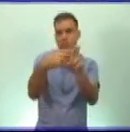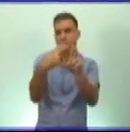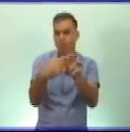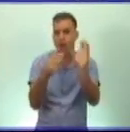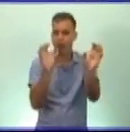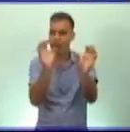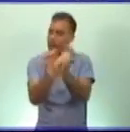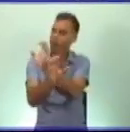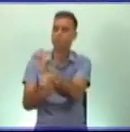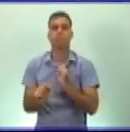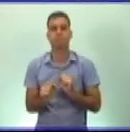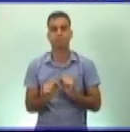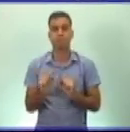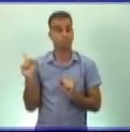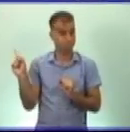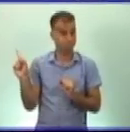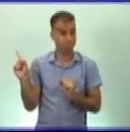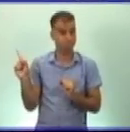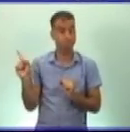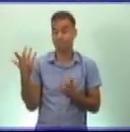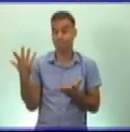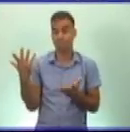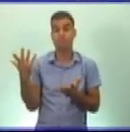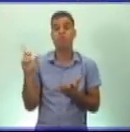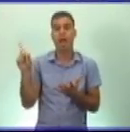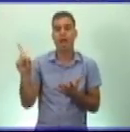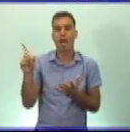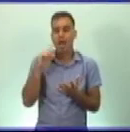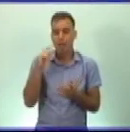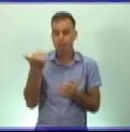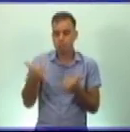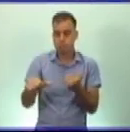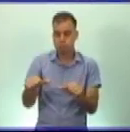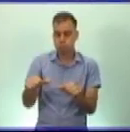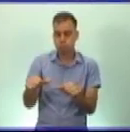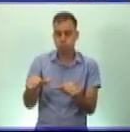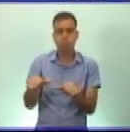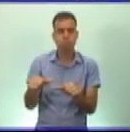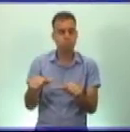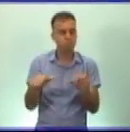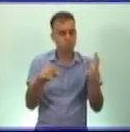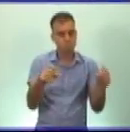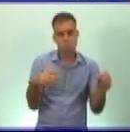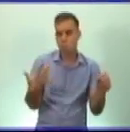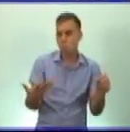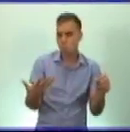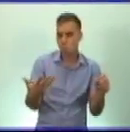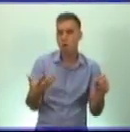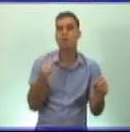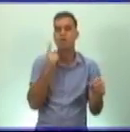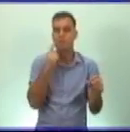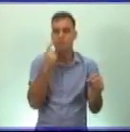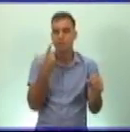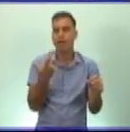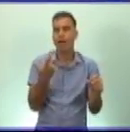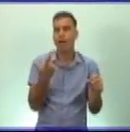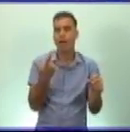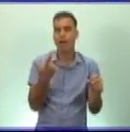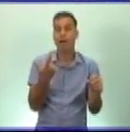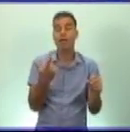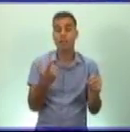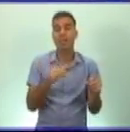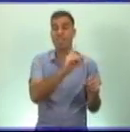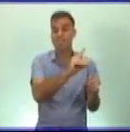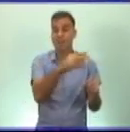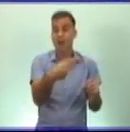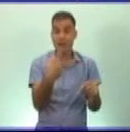ahí solamente hemos representado las sustancias que reaccionan, las que se producen con sus estados de agregación, el delta H que indica